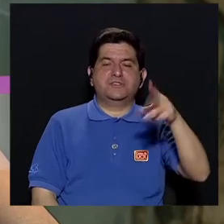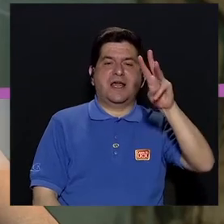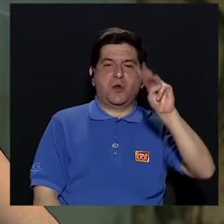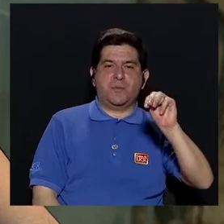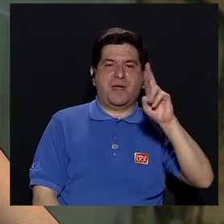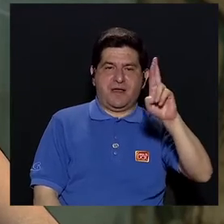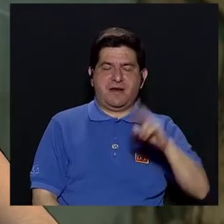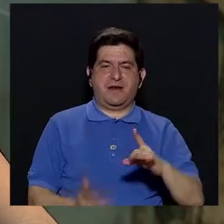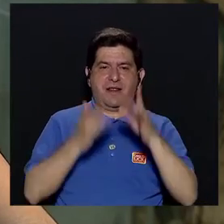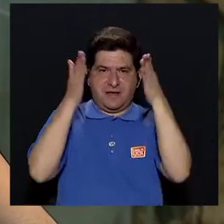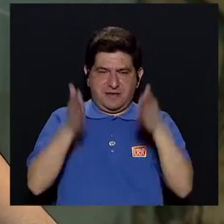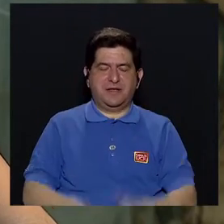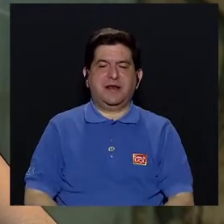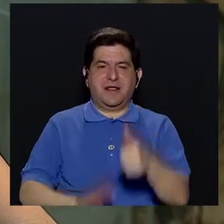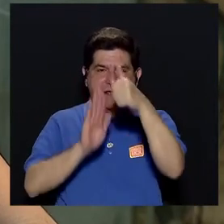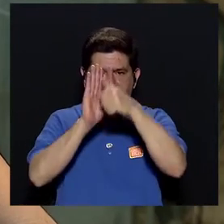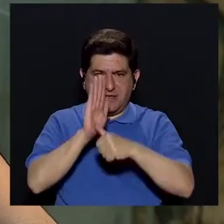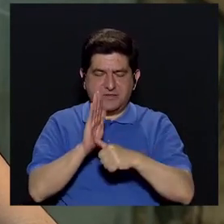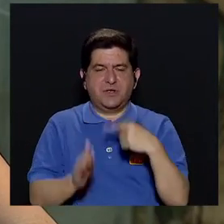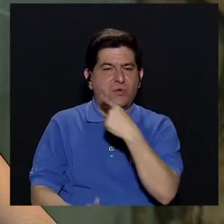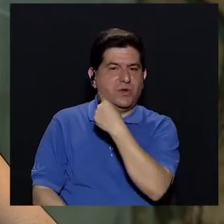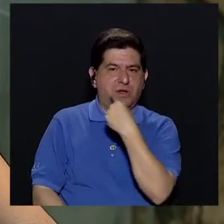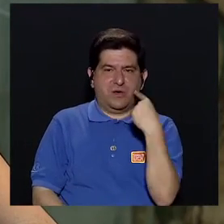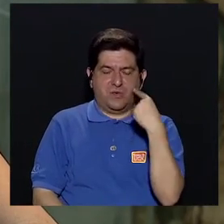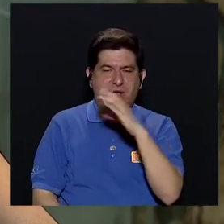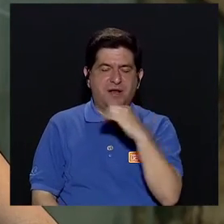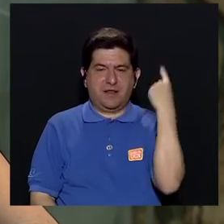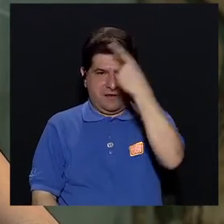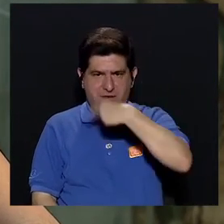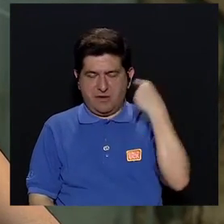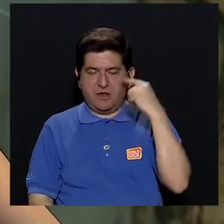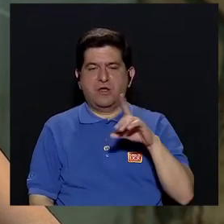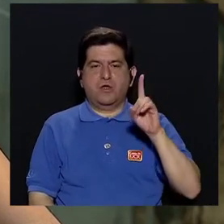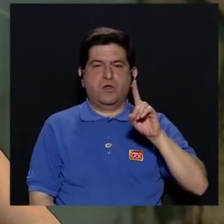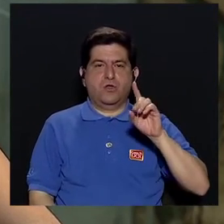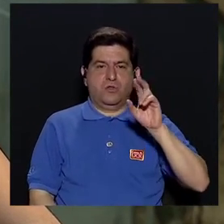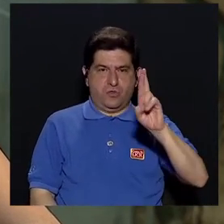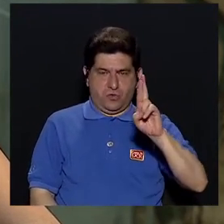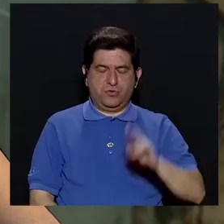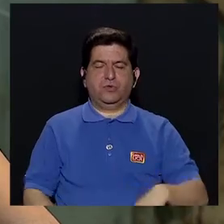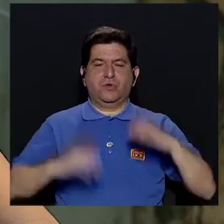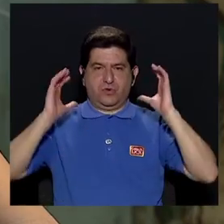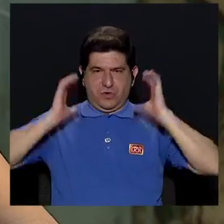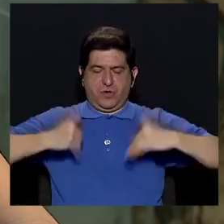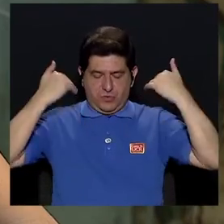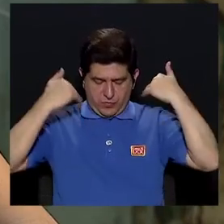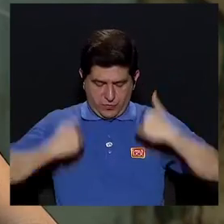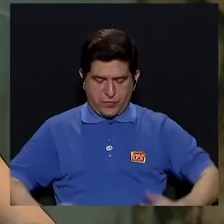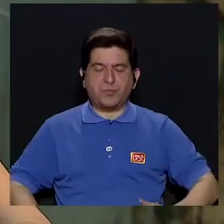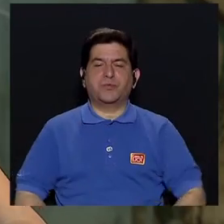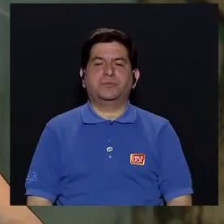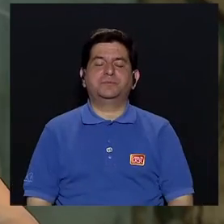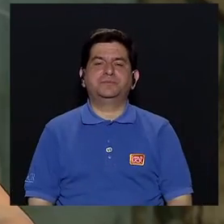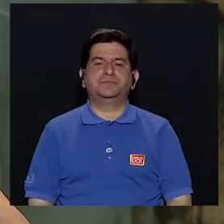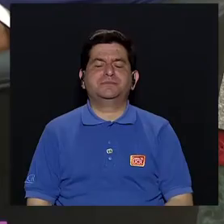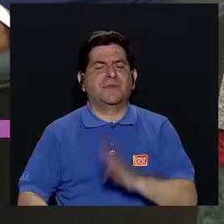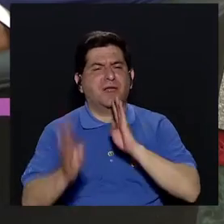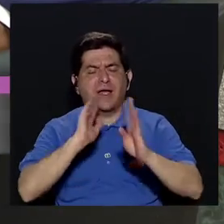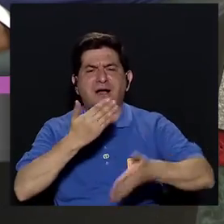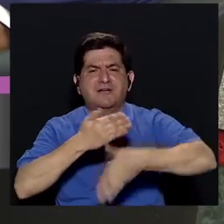Mena Rojas, especialista en cirugía oral y maxilofacial y doctor en anatomía humana.